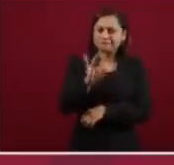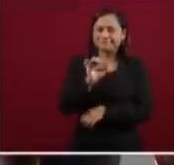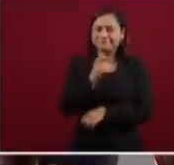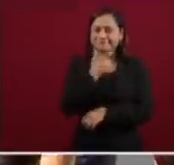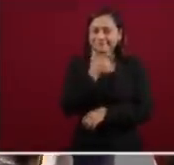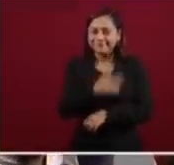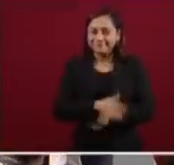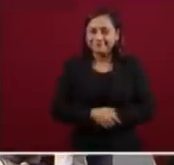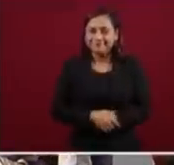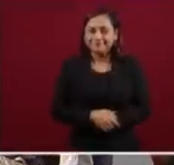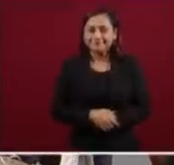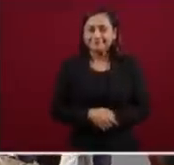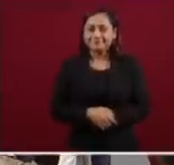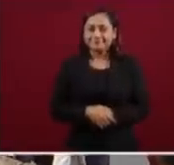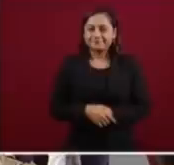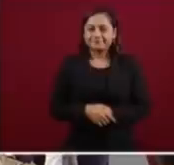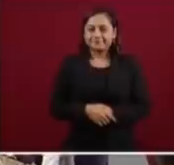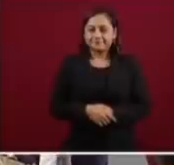muy bien